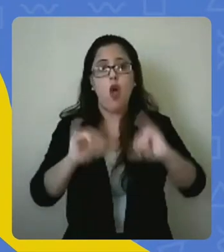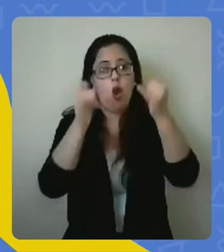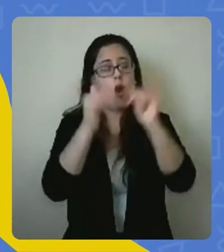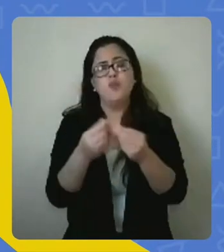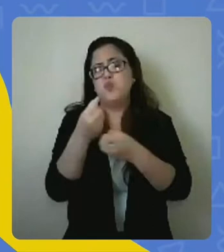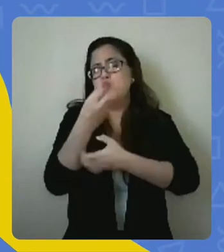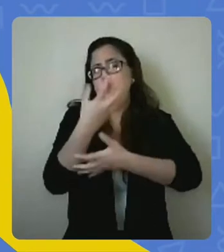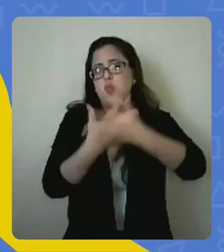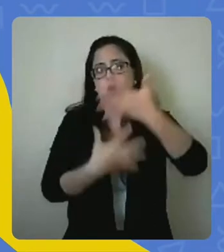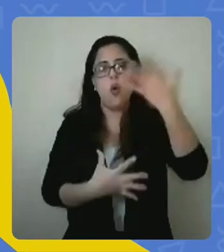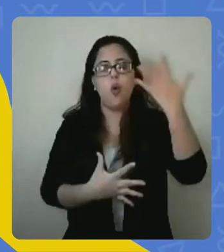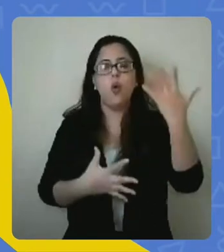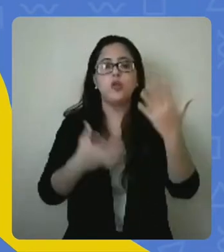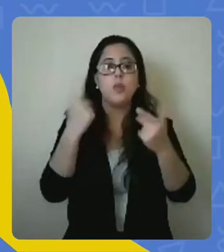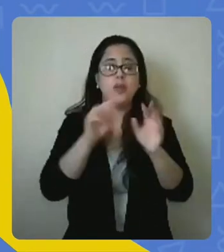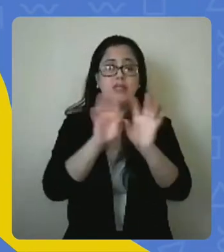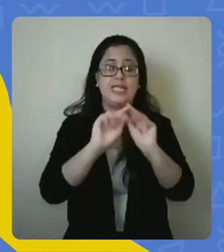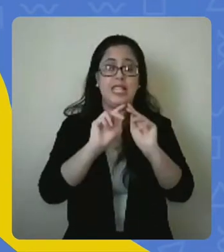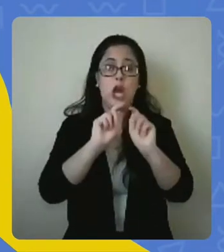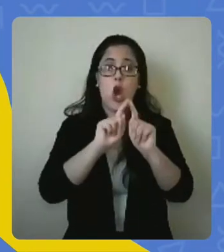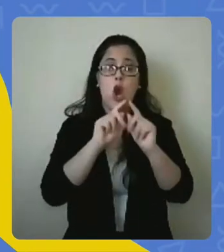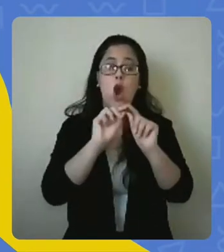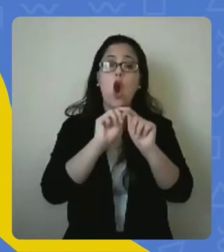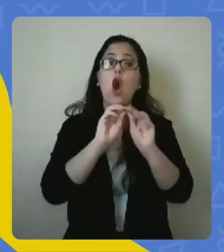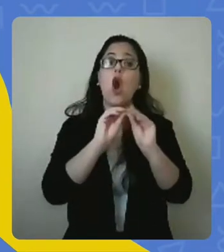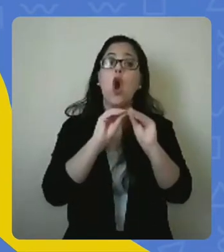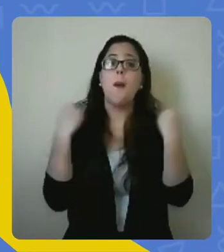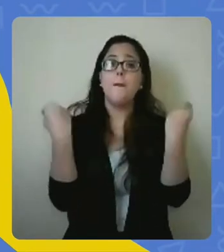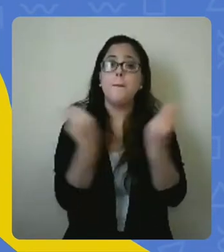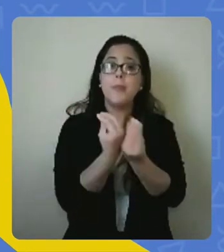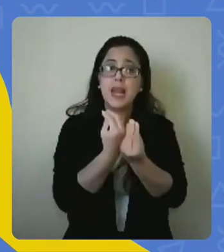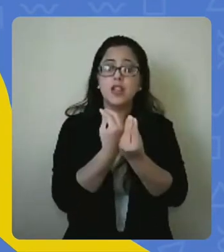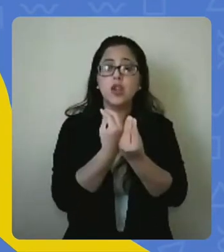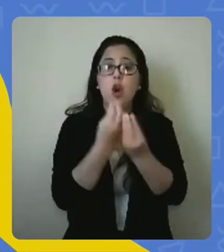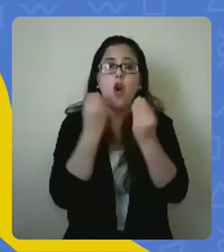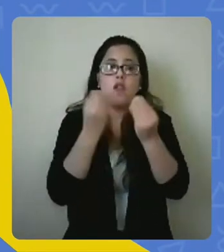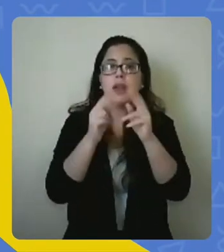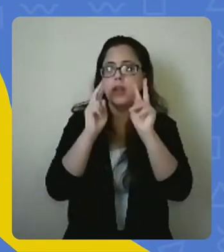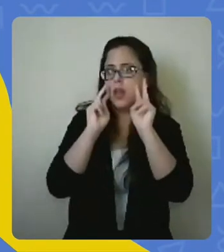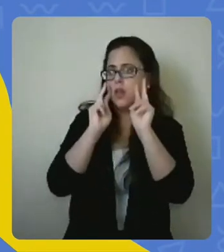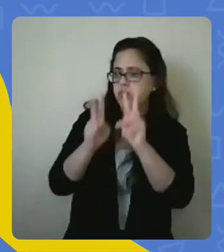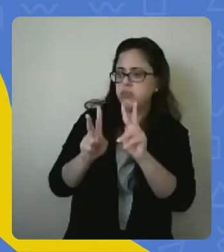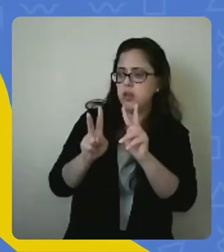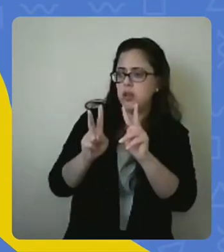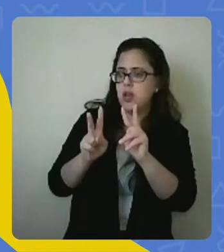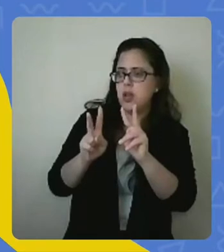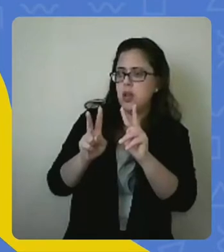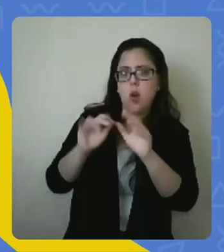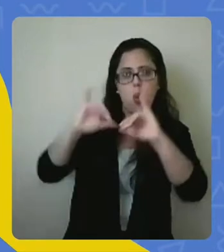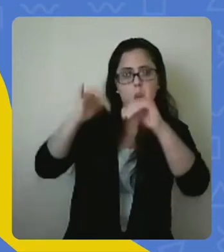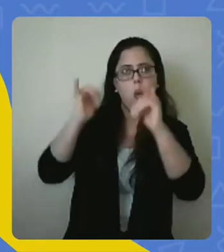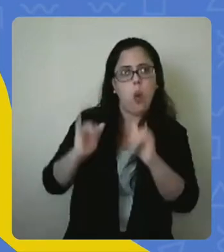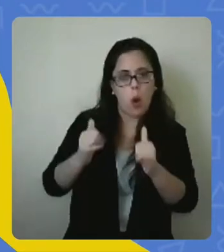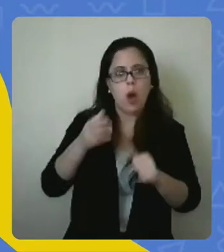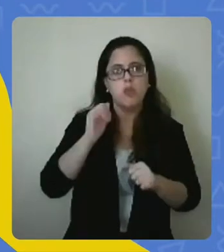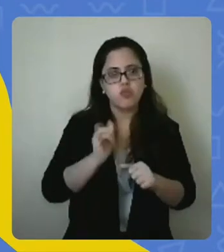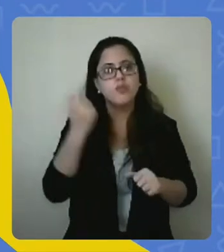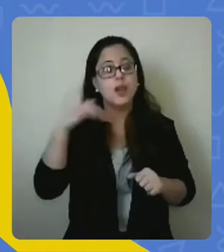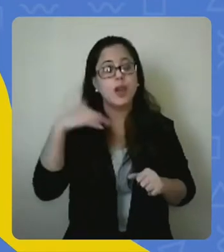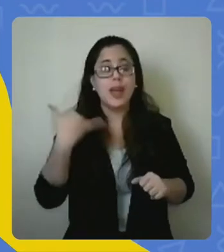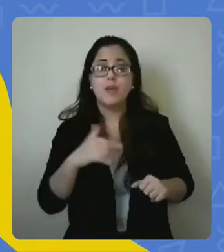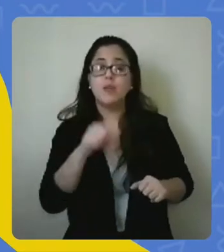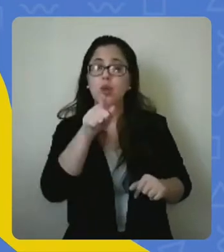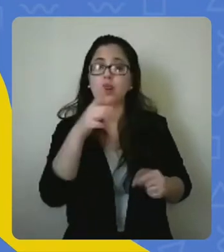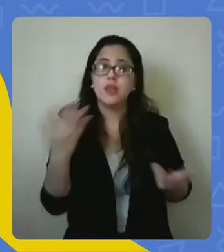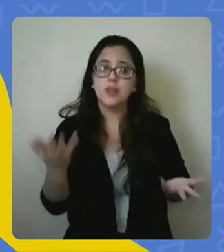ni tampoco completos porque sería aburrido lo entretenido jugar, no mirar a los demás jugando. Una cosa importante de los juegos es que siempre antes